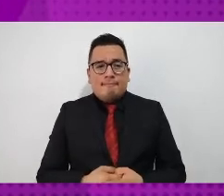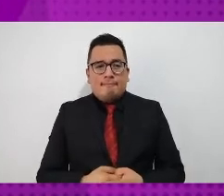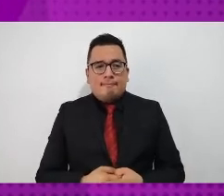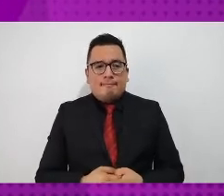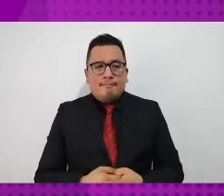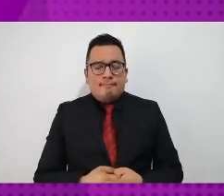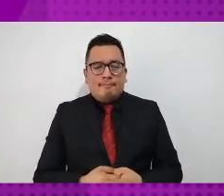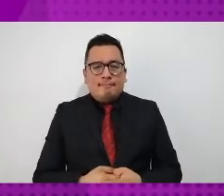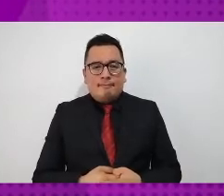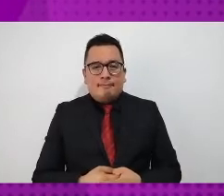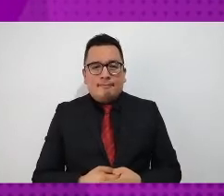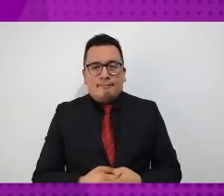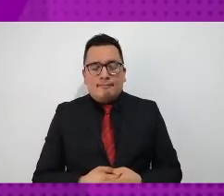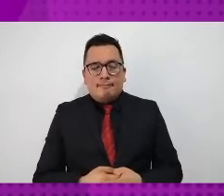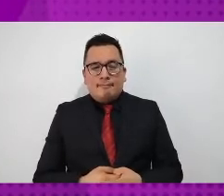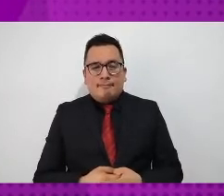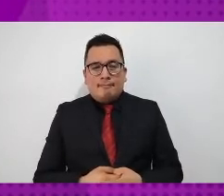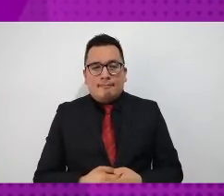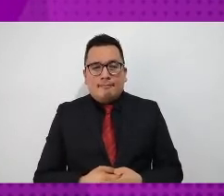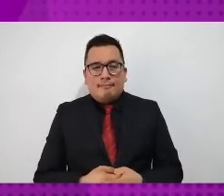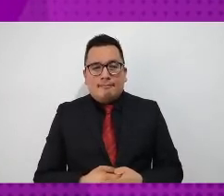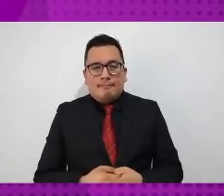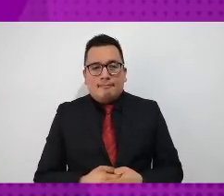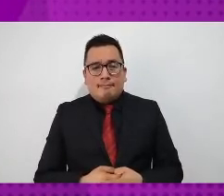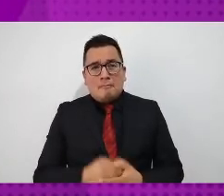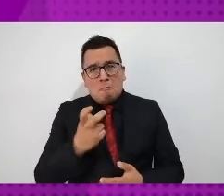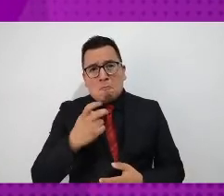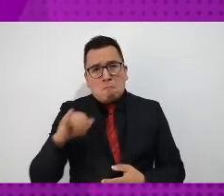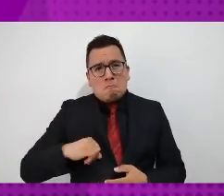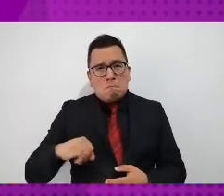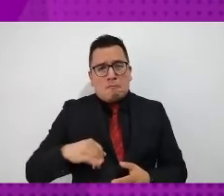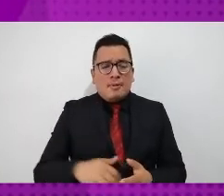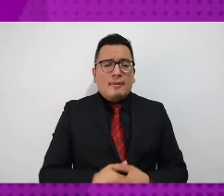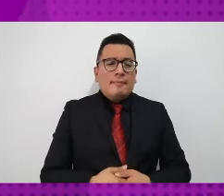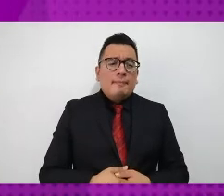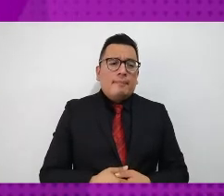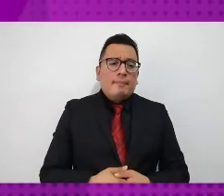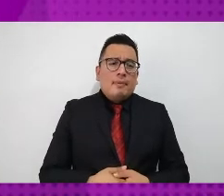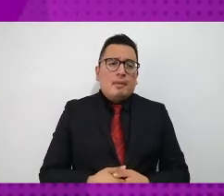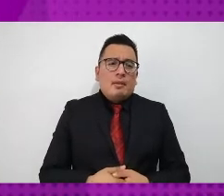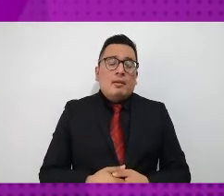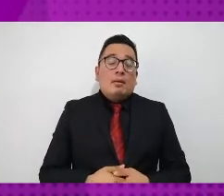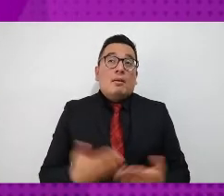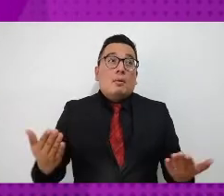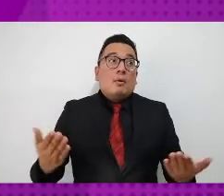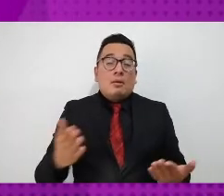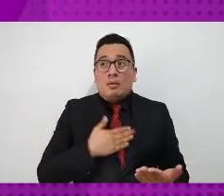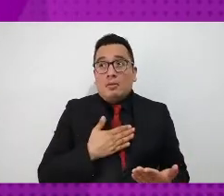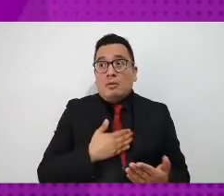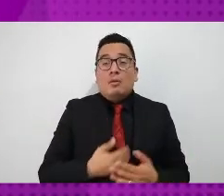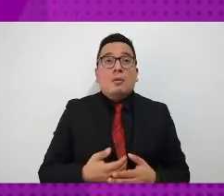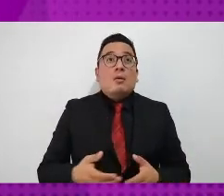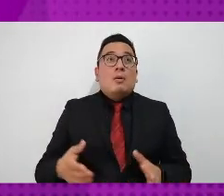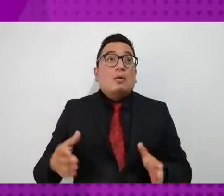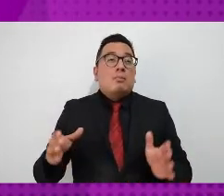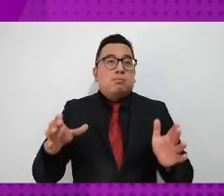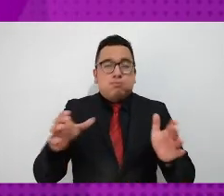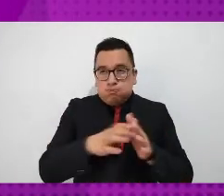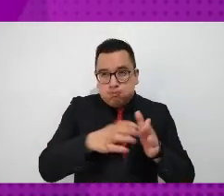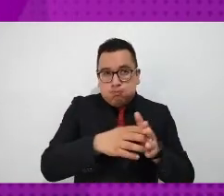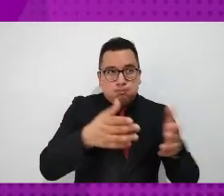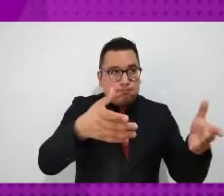de emitir su voto entonces eso fue muy interesante me toca a mí entregarla el paquete electoral